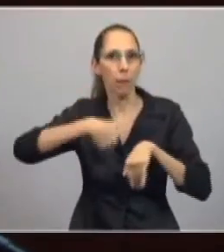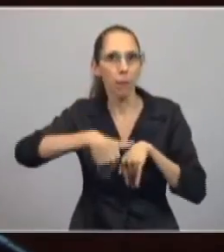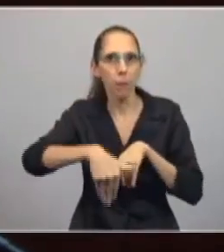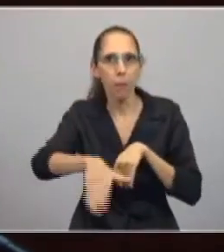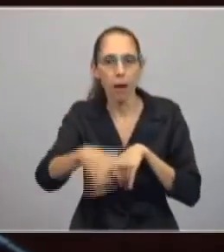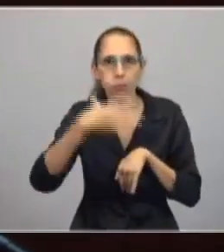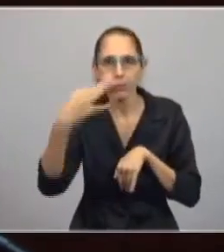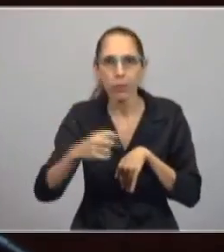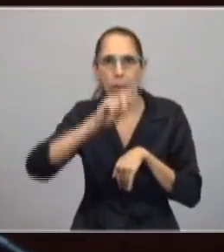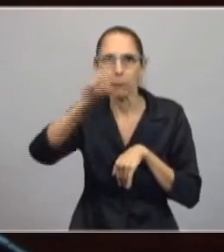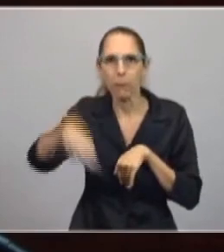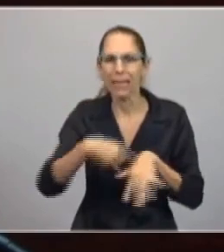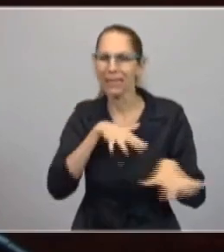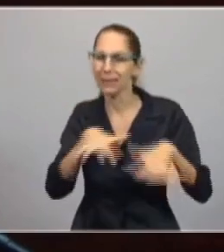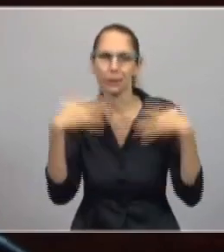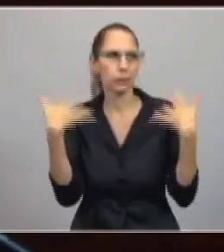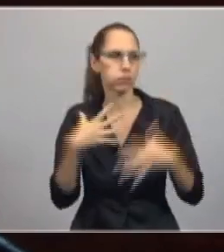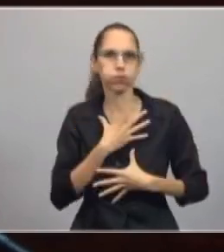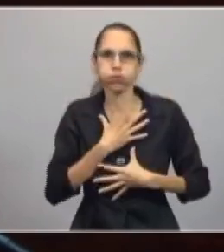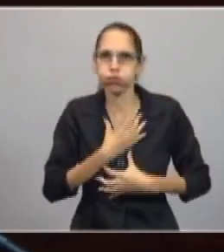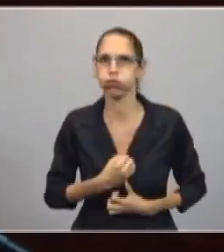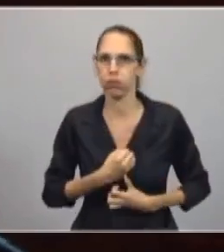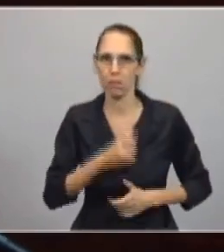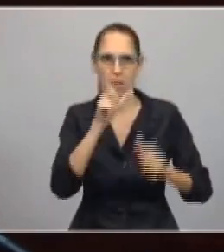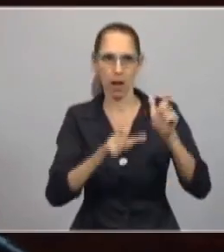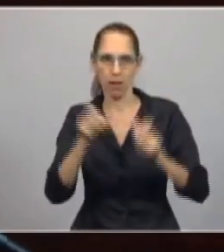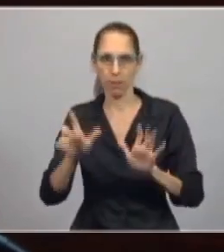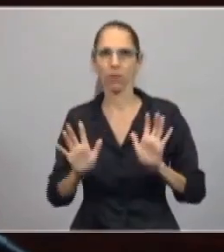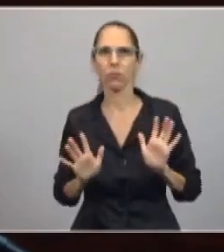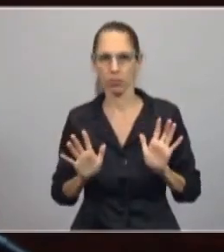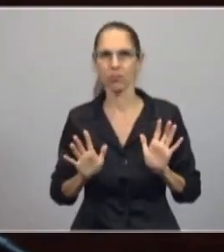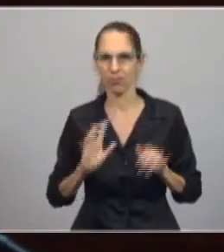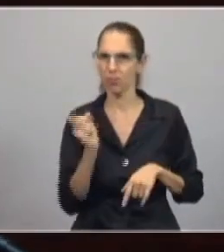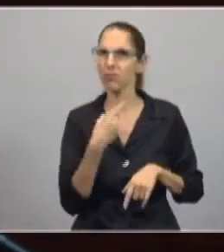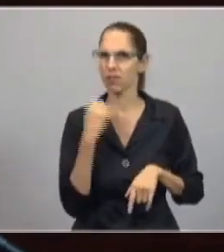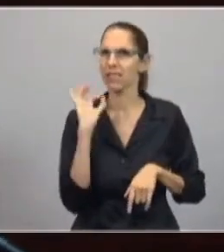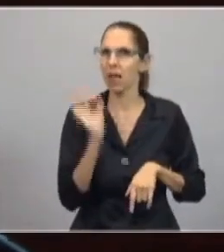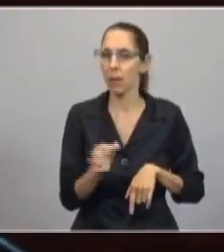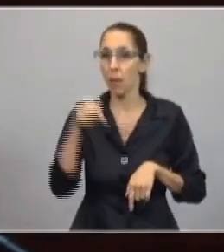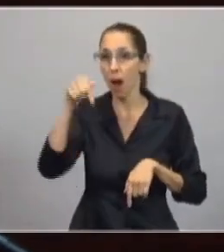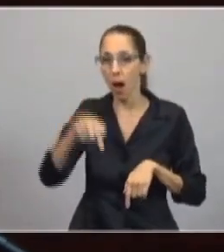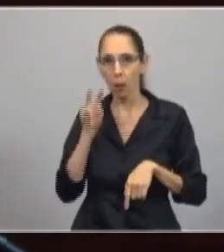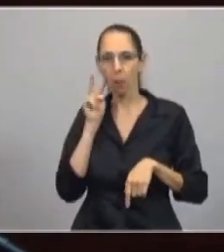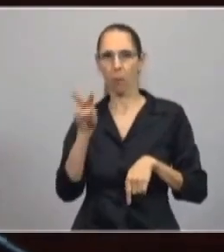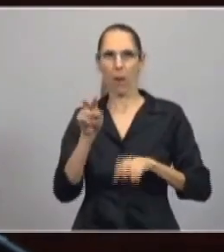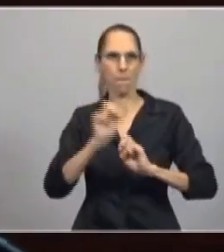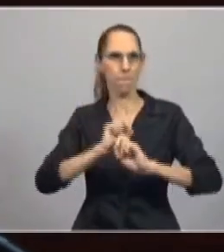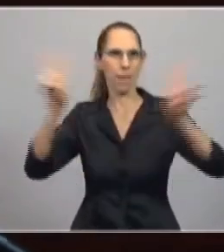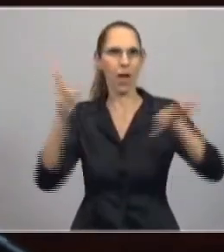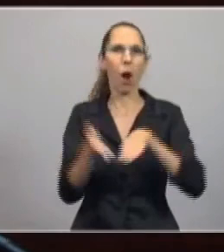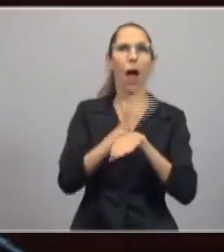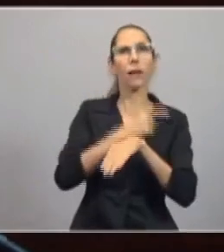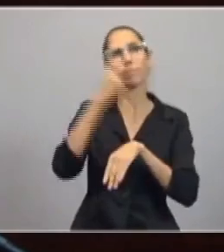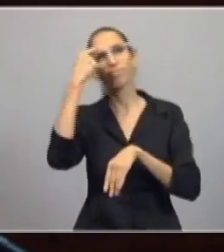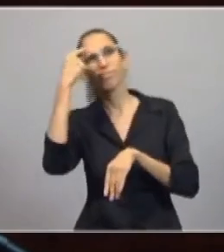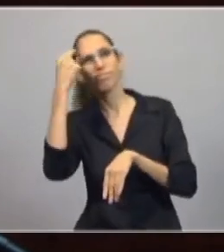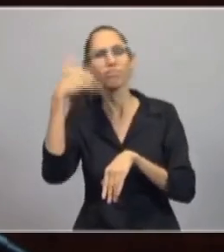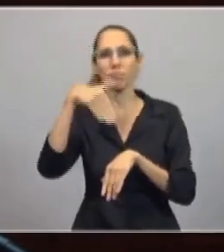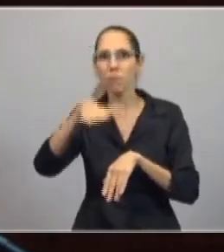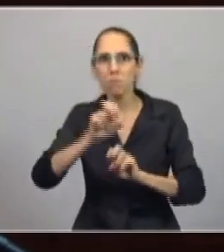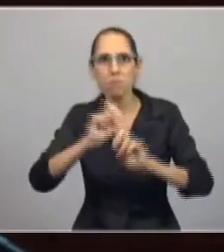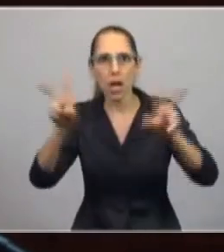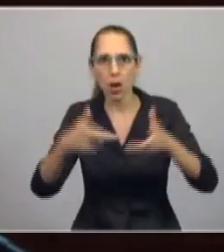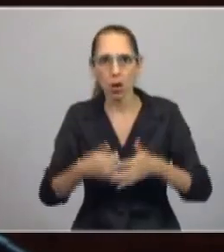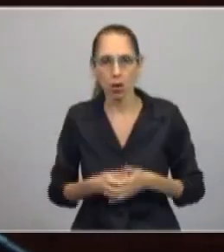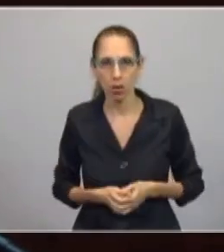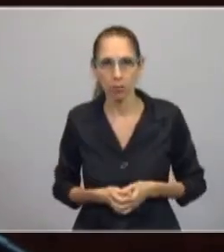resultados angustiantes para la enorme mayoría. Pero lo que estamos viendo es mucho peor de lo previsto, mucho peor de lo imaginado.